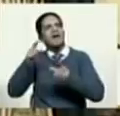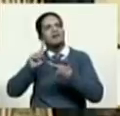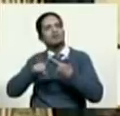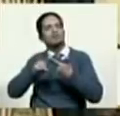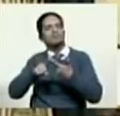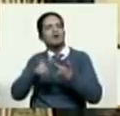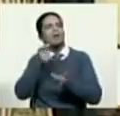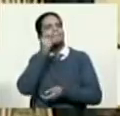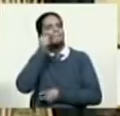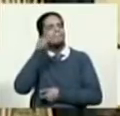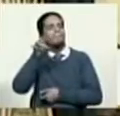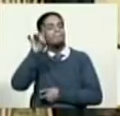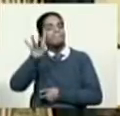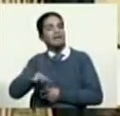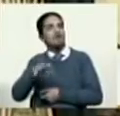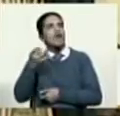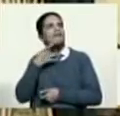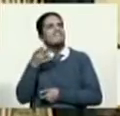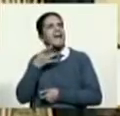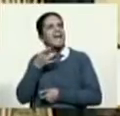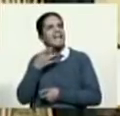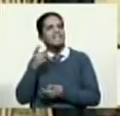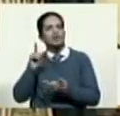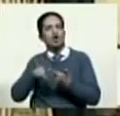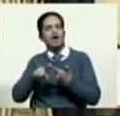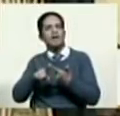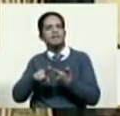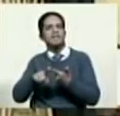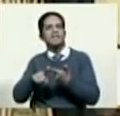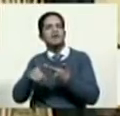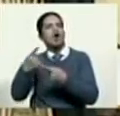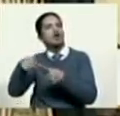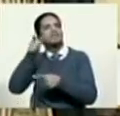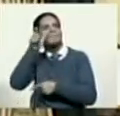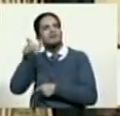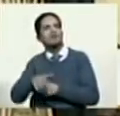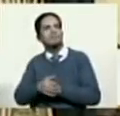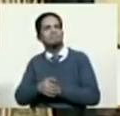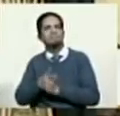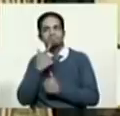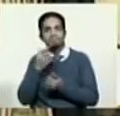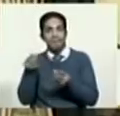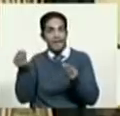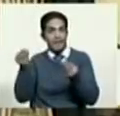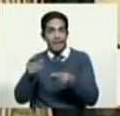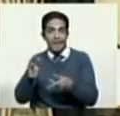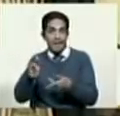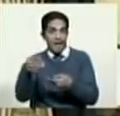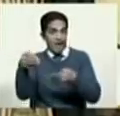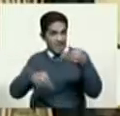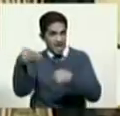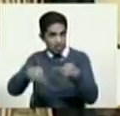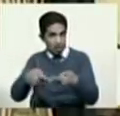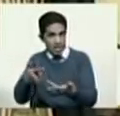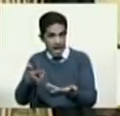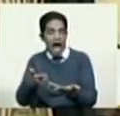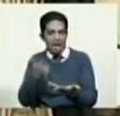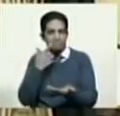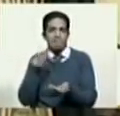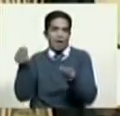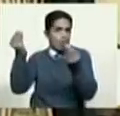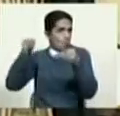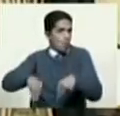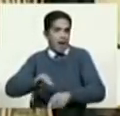Bertucci. Las elecciones del 20 de mayo se hicieron bajo un acuerdo de garantías negociado en República Dominicana